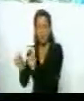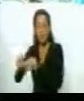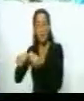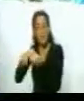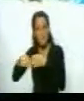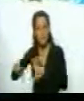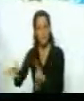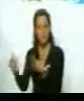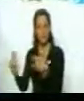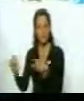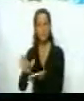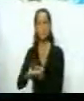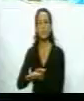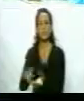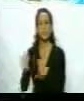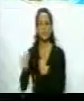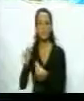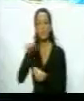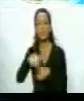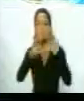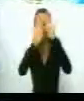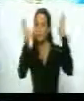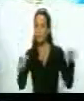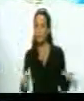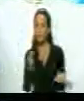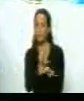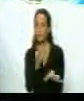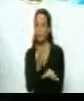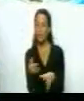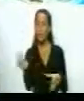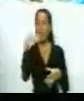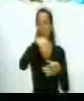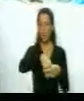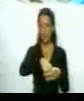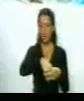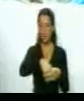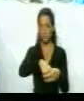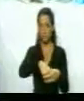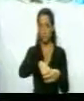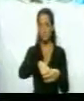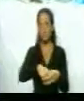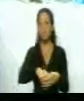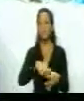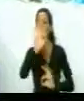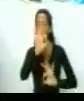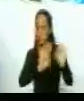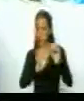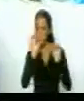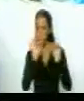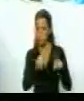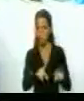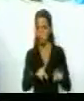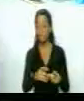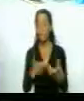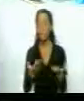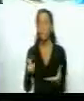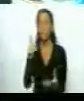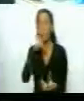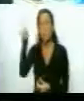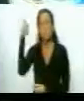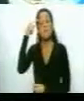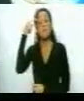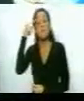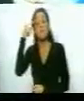multidisciplinarios en el ámbito de educación. Y en ese sentido nosotros entendemos que hay que crear un equipo